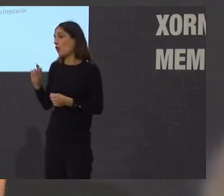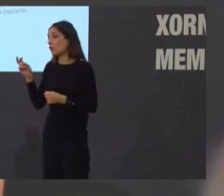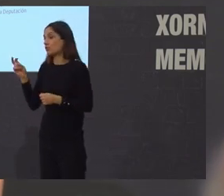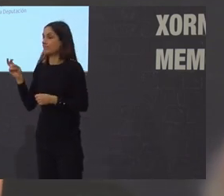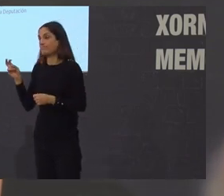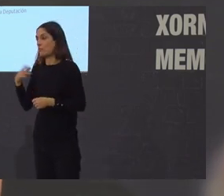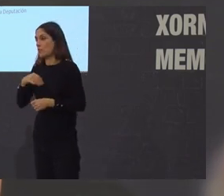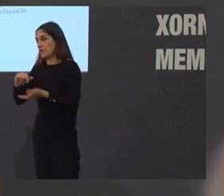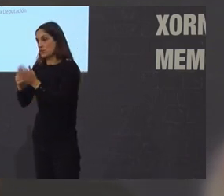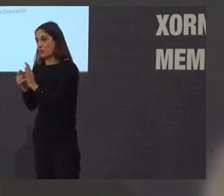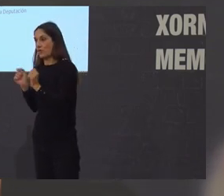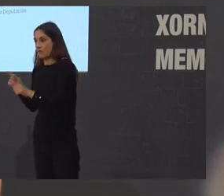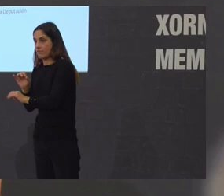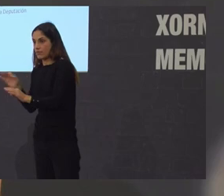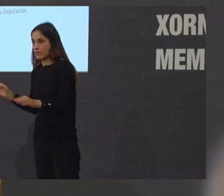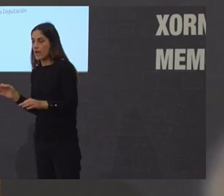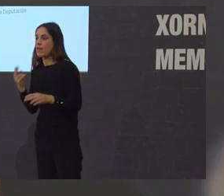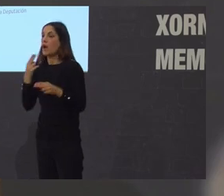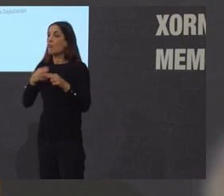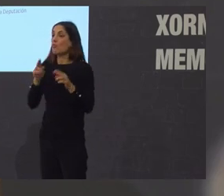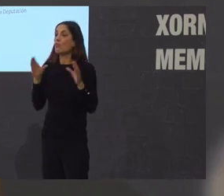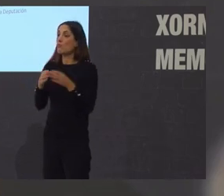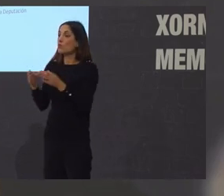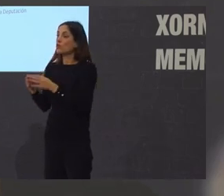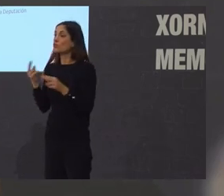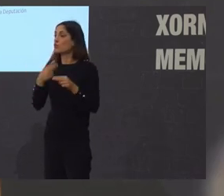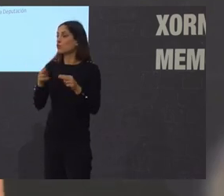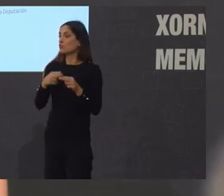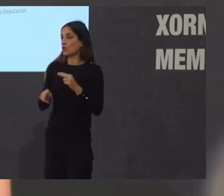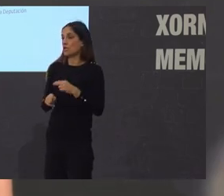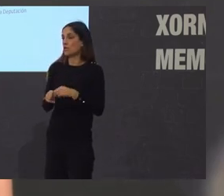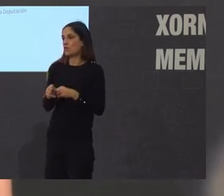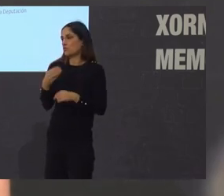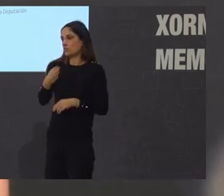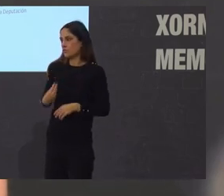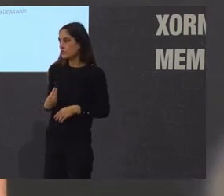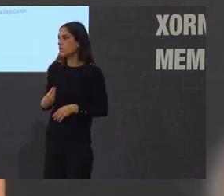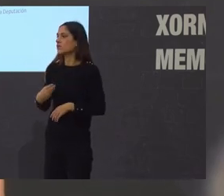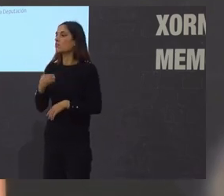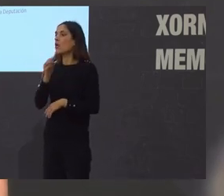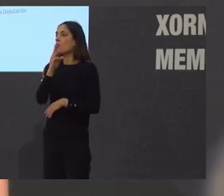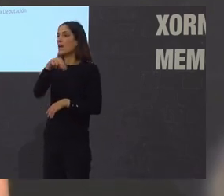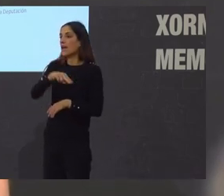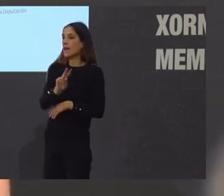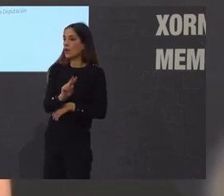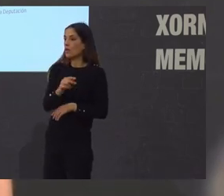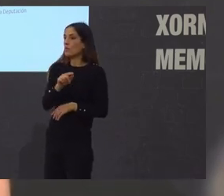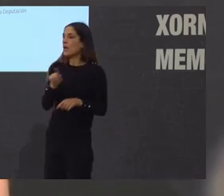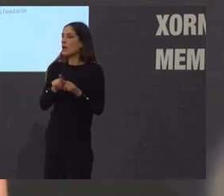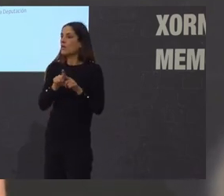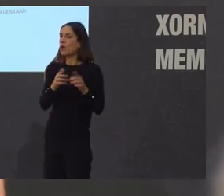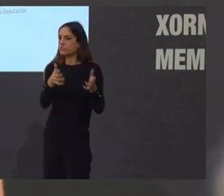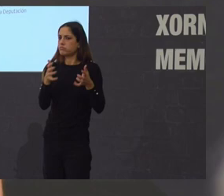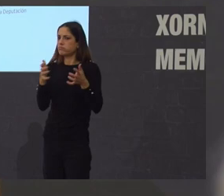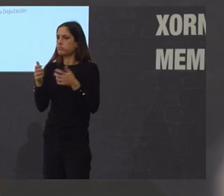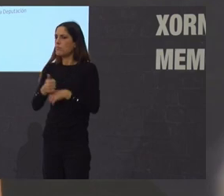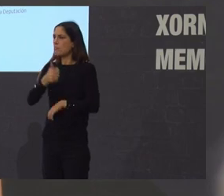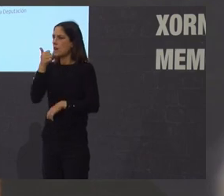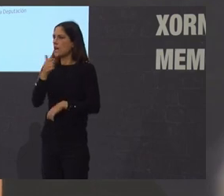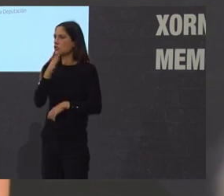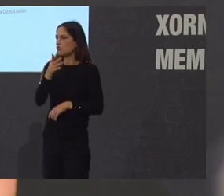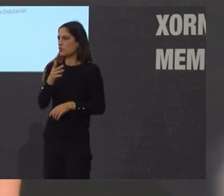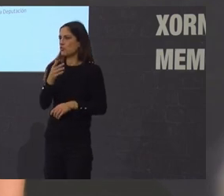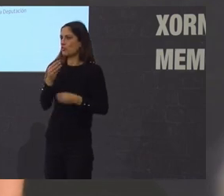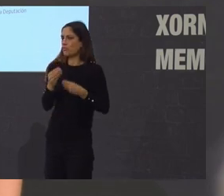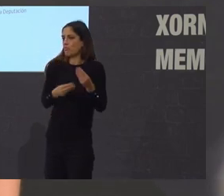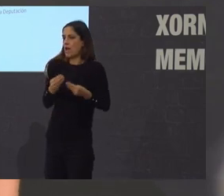tenía. Y los partidos políticos lo mismo, el partido político, el PNV, recuperó más patrimonio que otros partidos políticos, porque se mueve mejor. Pero en